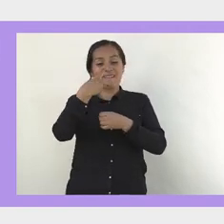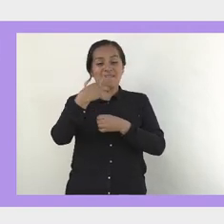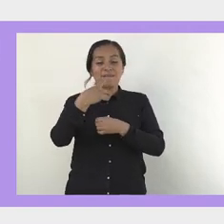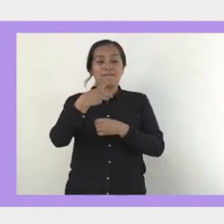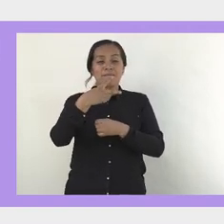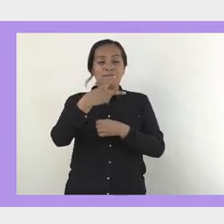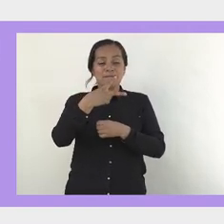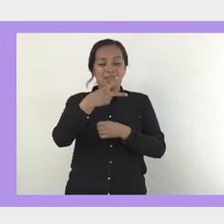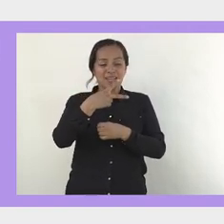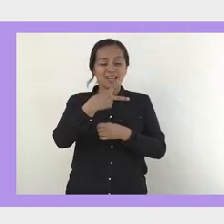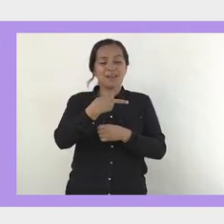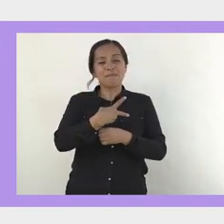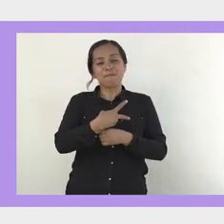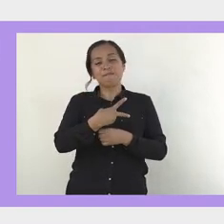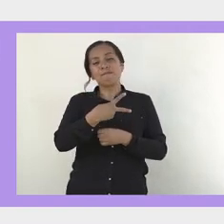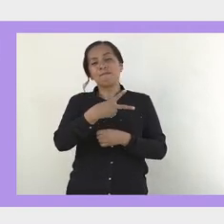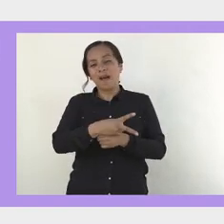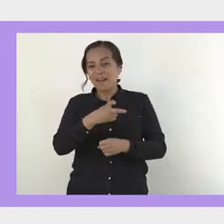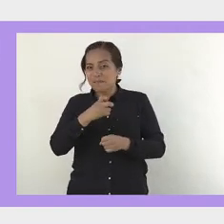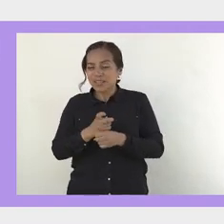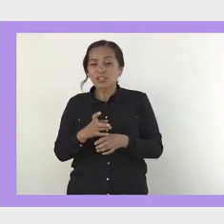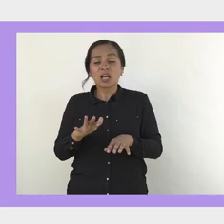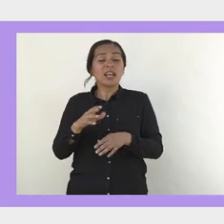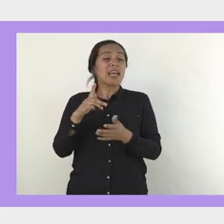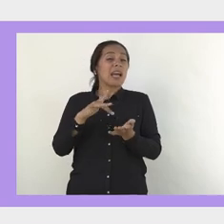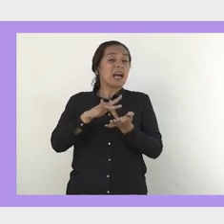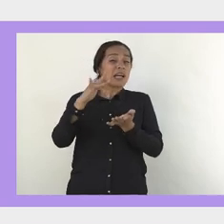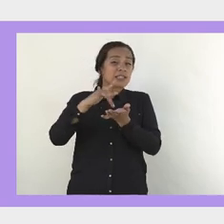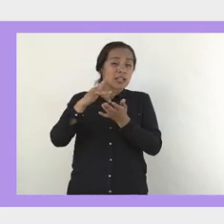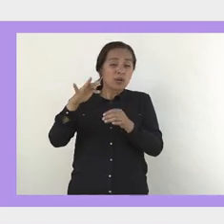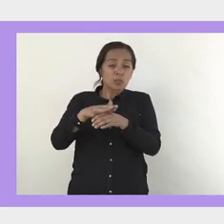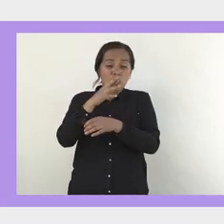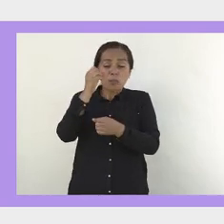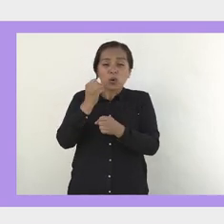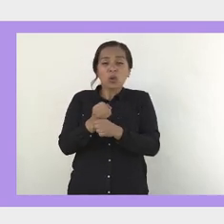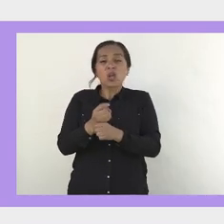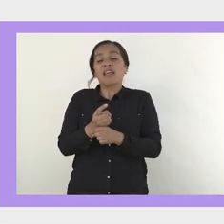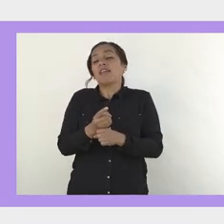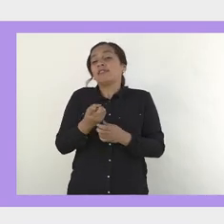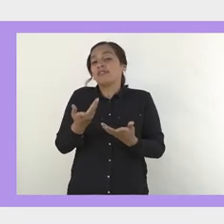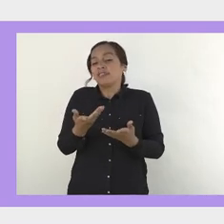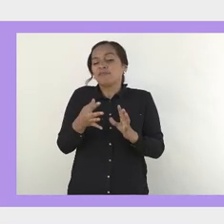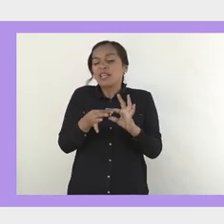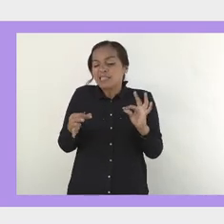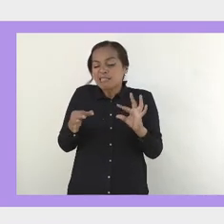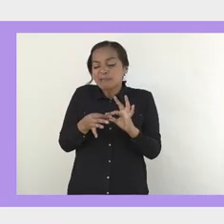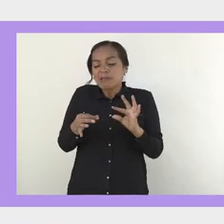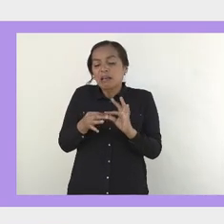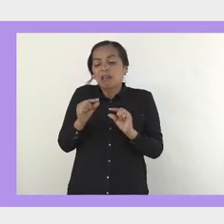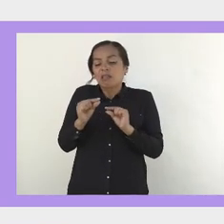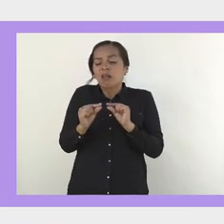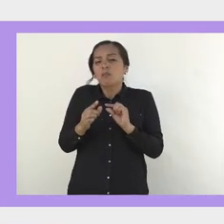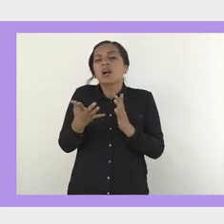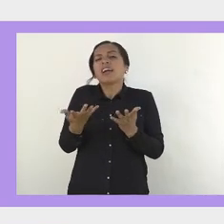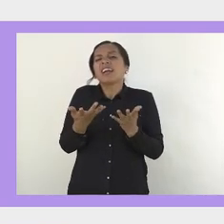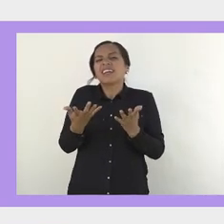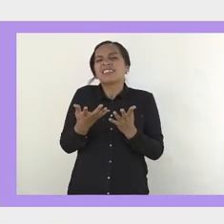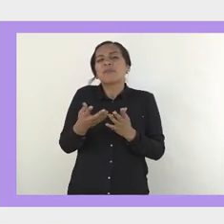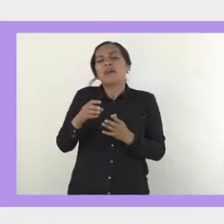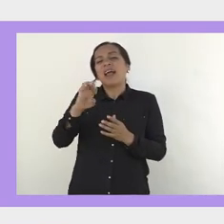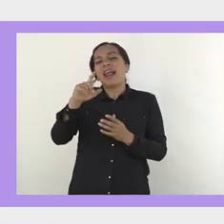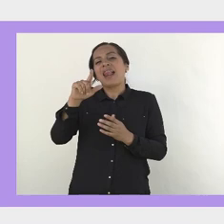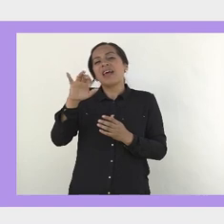y también muy agradecida por tener la oportunidad de de contarles un poco de lo que hacemos dentro de de Eleven